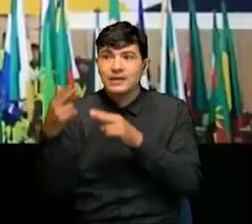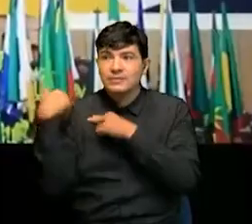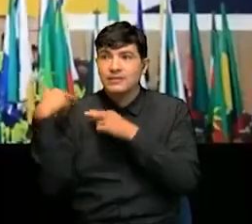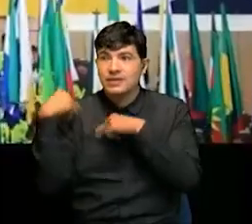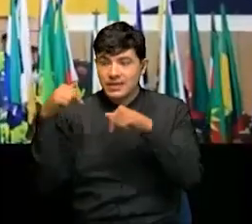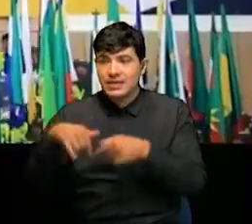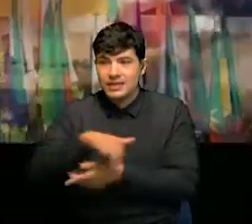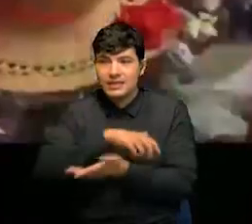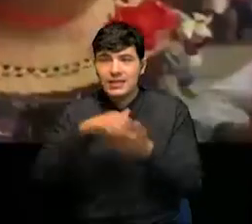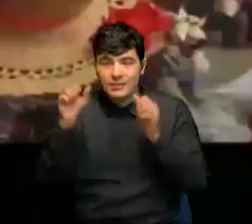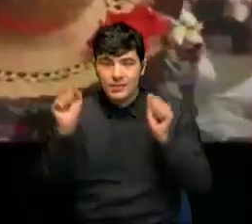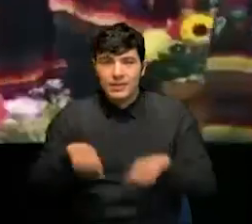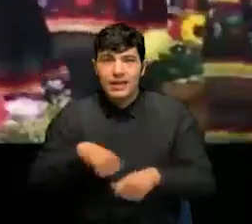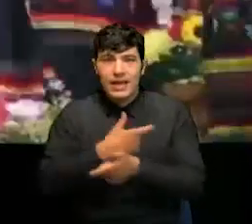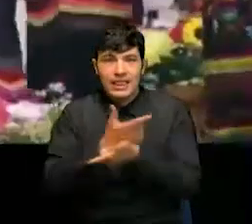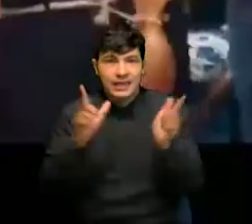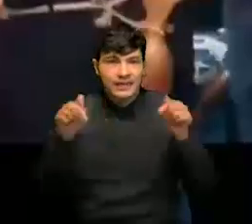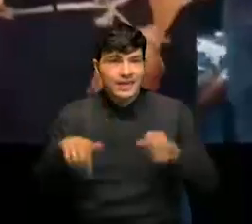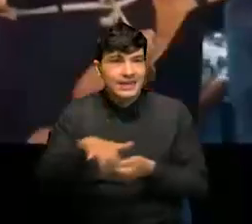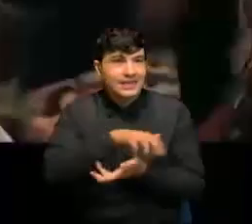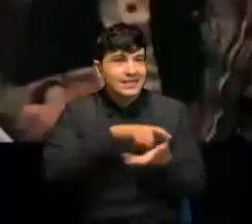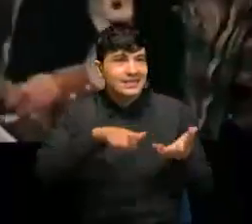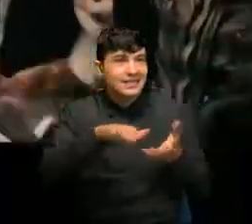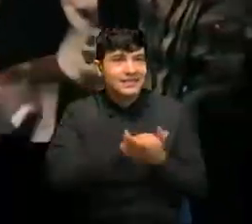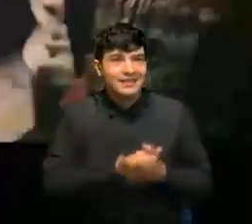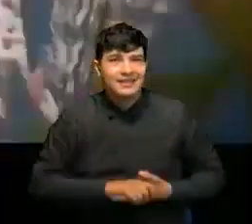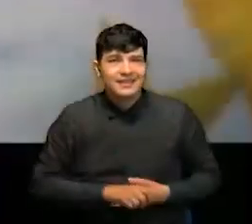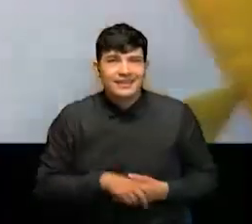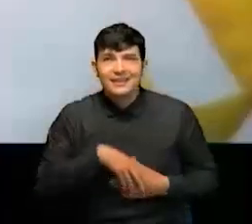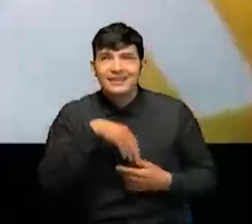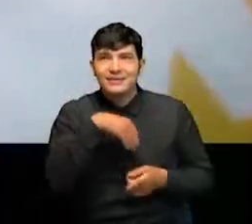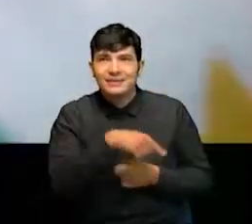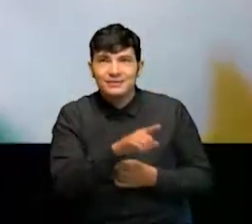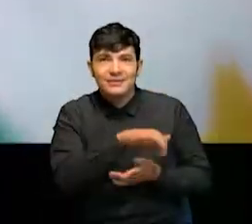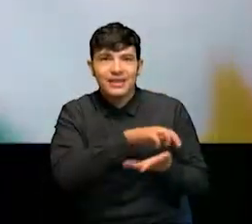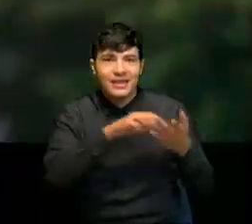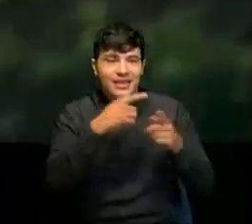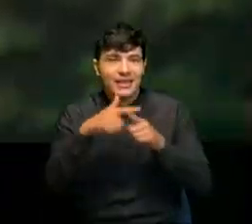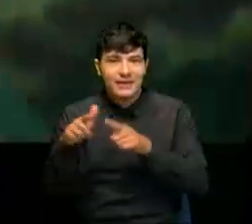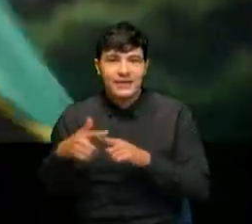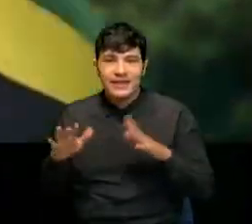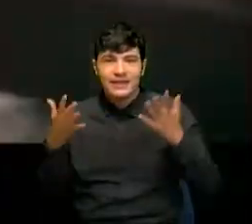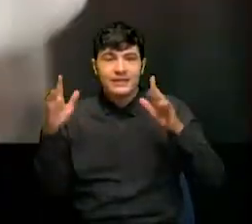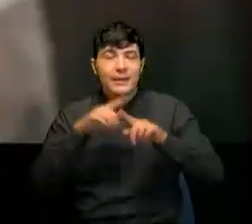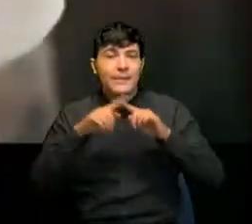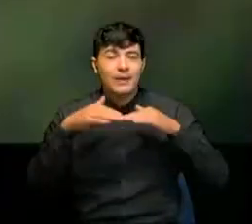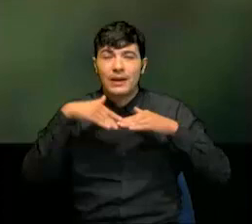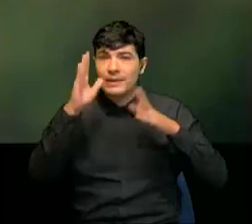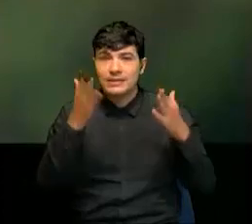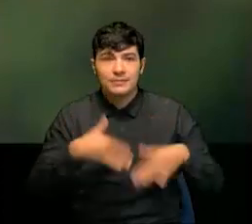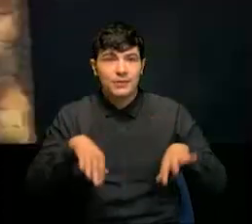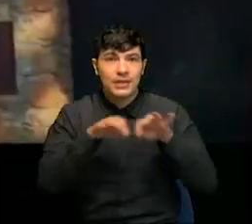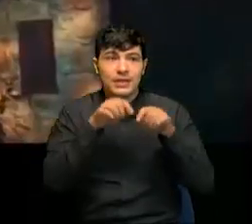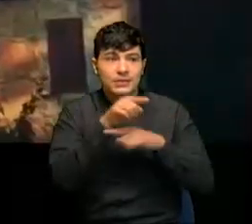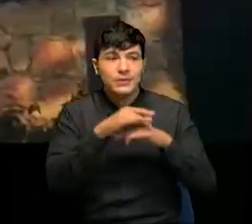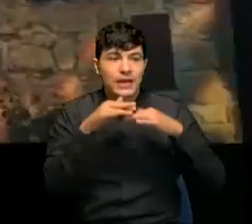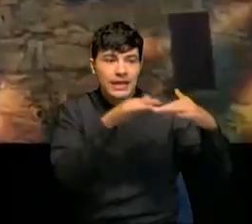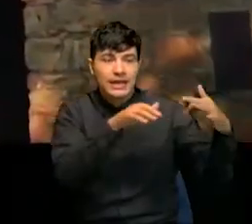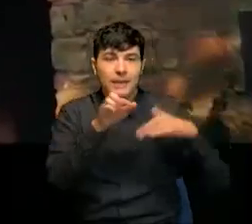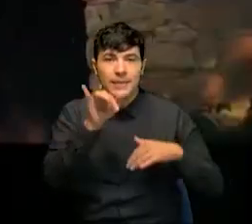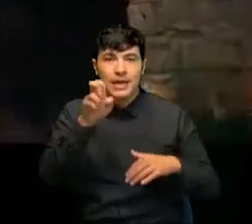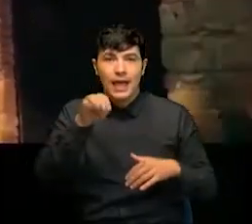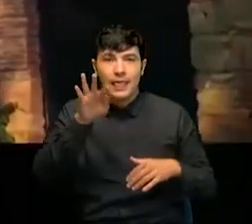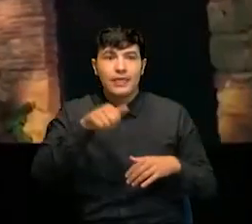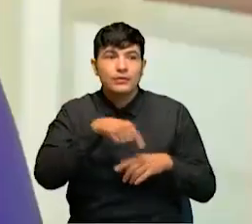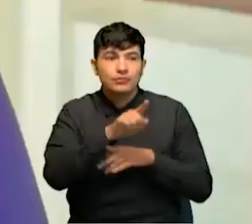país. Santander tendrá varias fiestas bicentenarias, pero la más importante es la de Pienta, donde se anunciarán